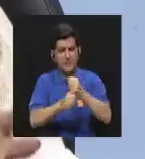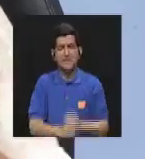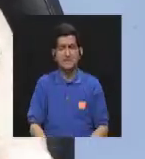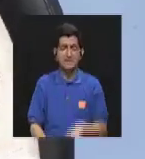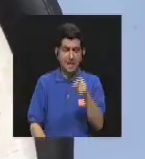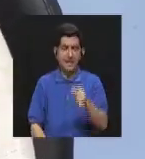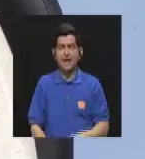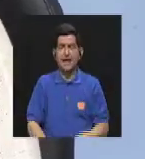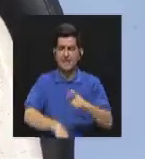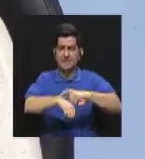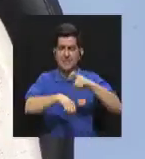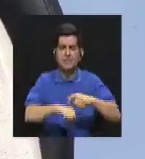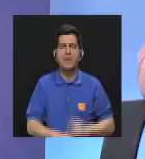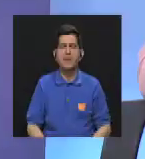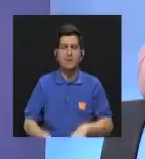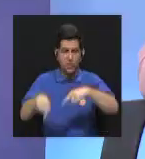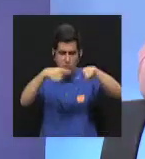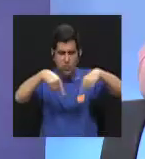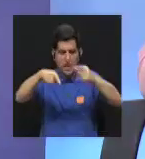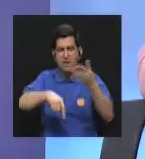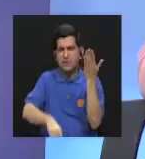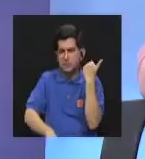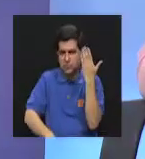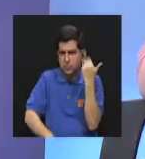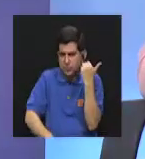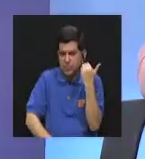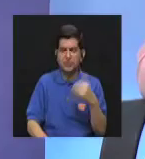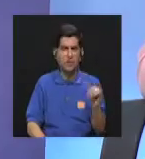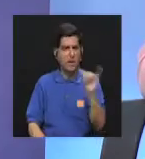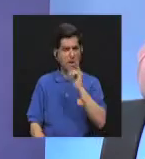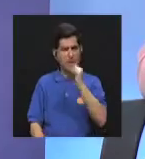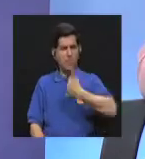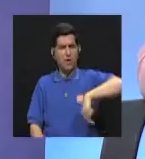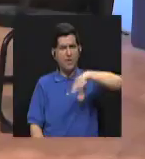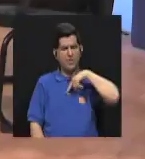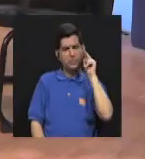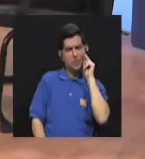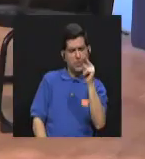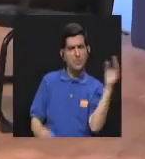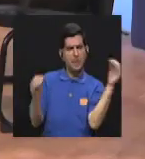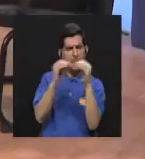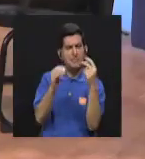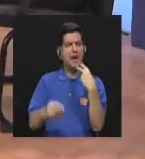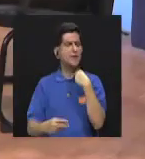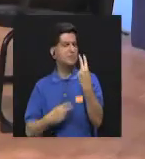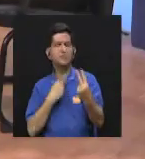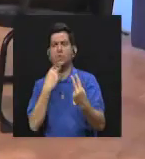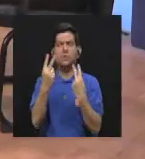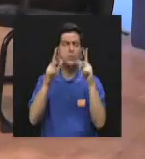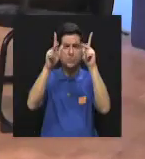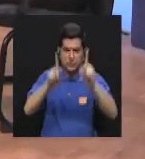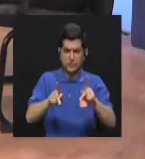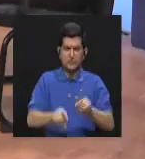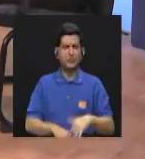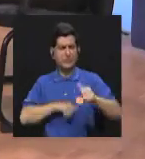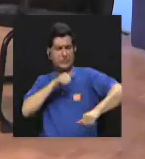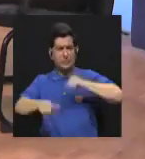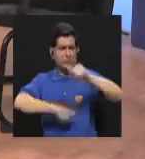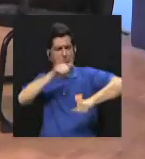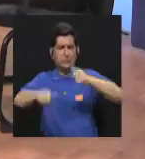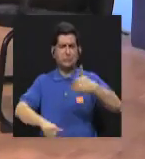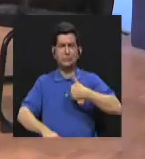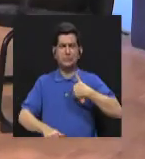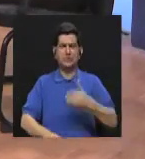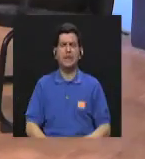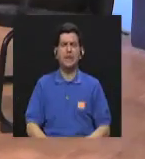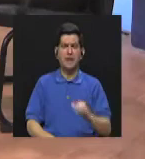el audio en ese momento, sino que además podemos ver más allá de las voces de estas personas que lucharon por tener su